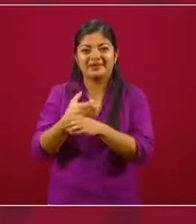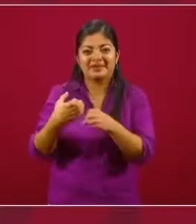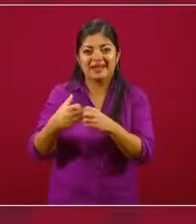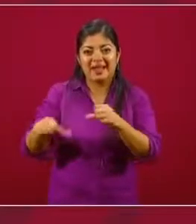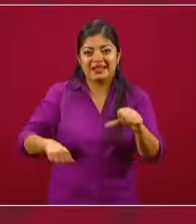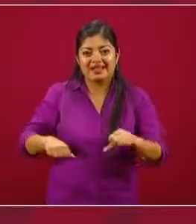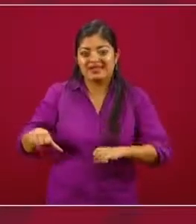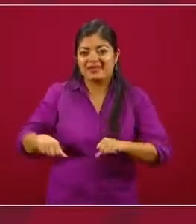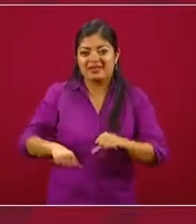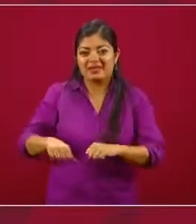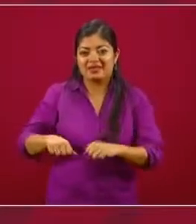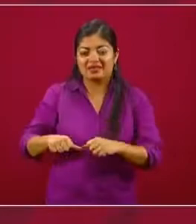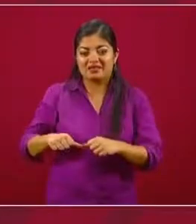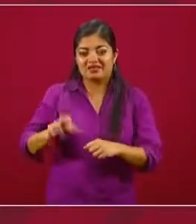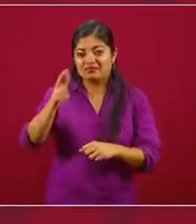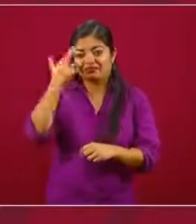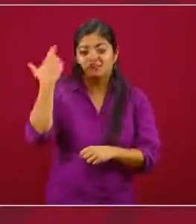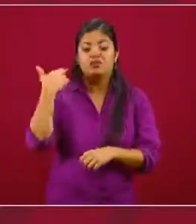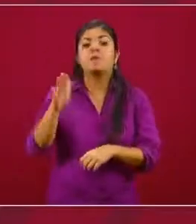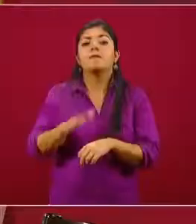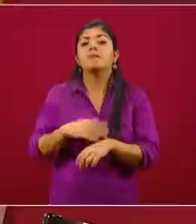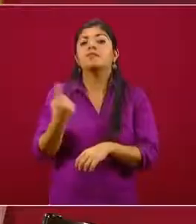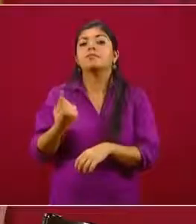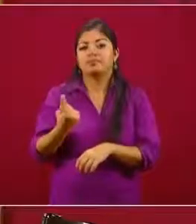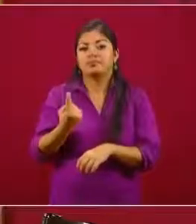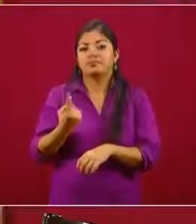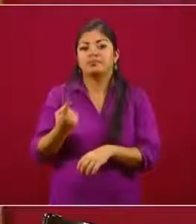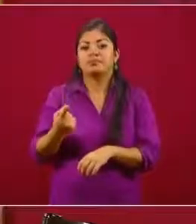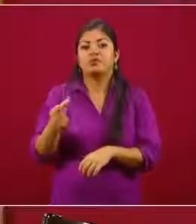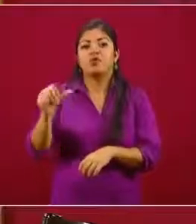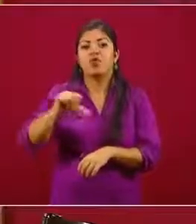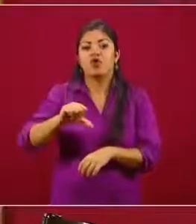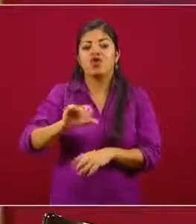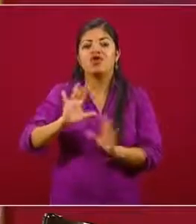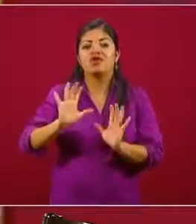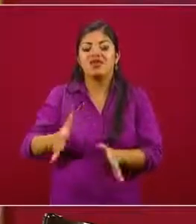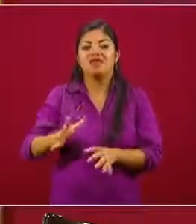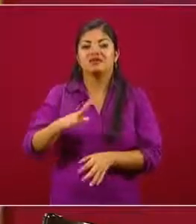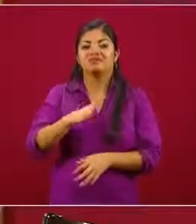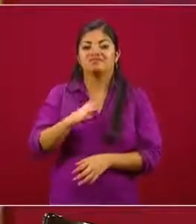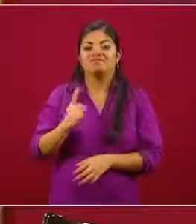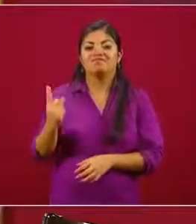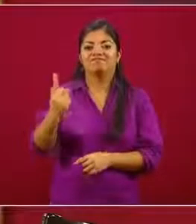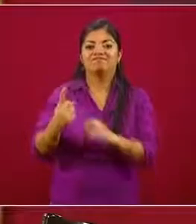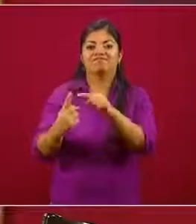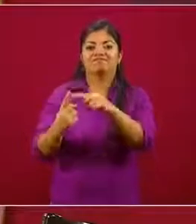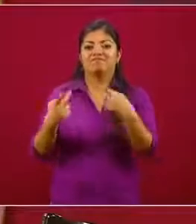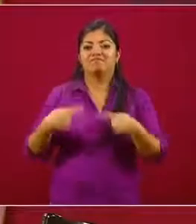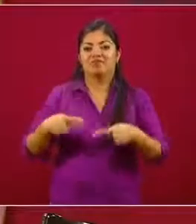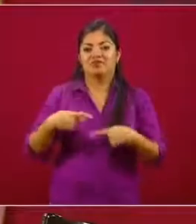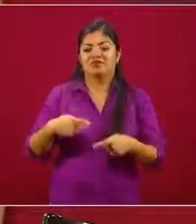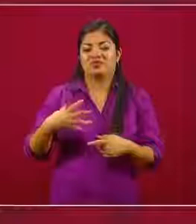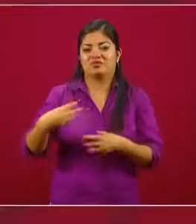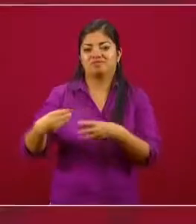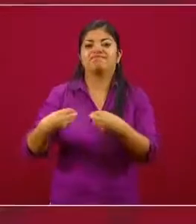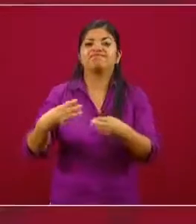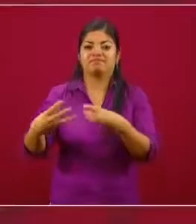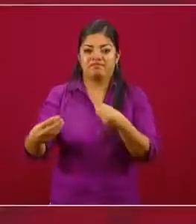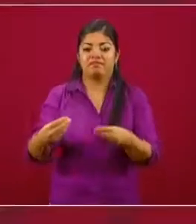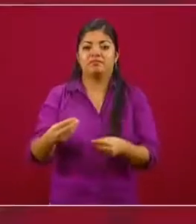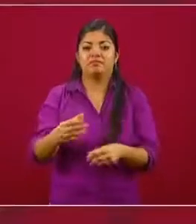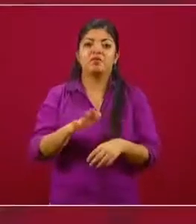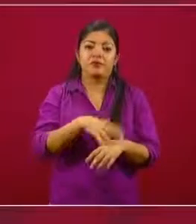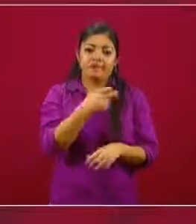actividades convencionales, dado que presentó al menos un caso de COVID-19. Y obviamente la Secretaría de